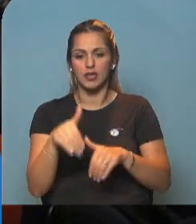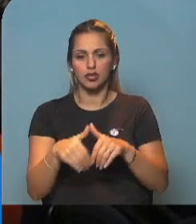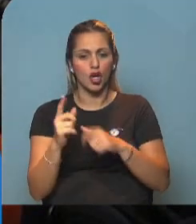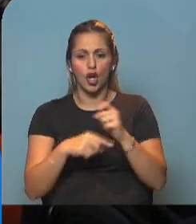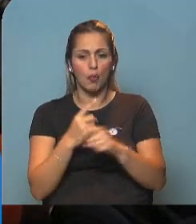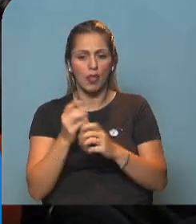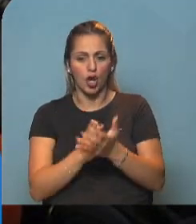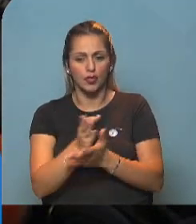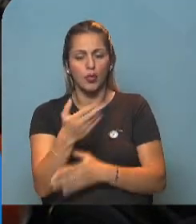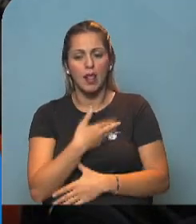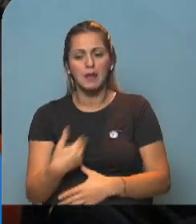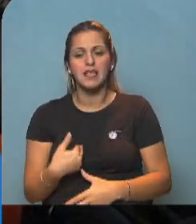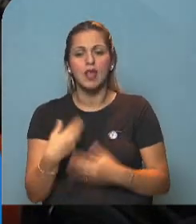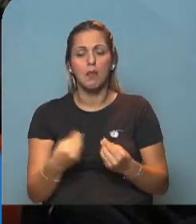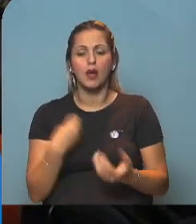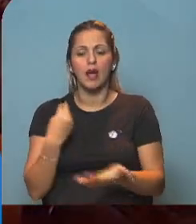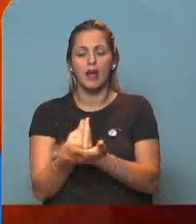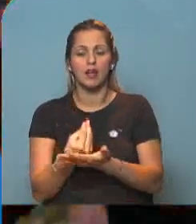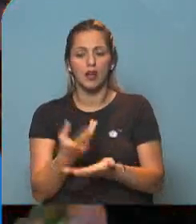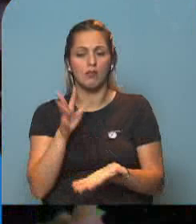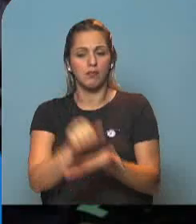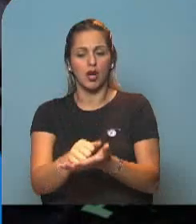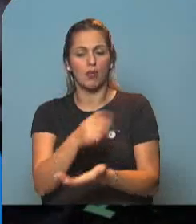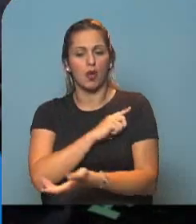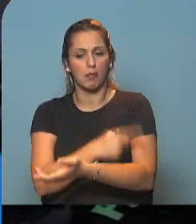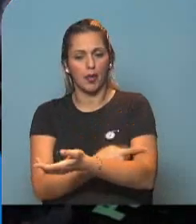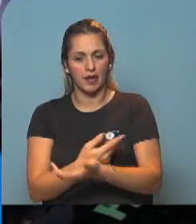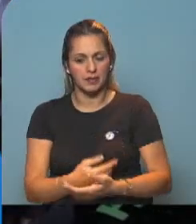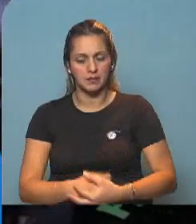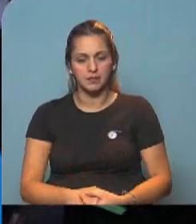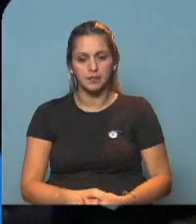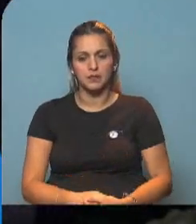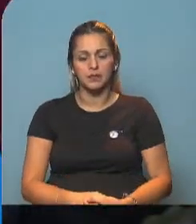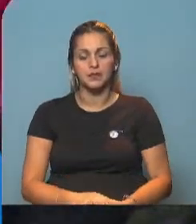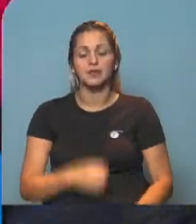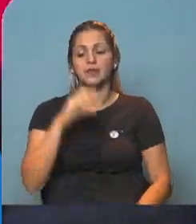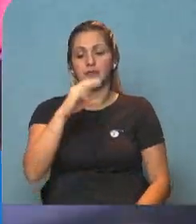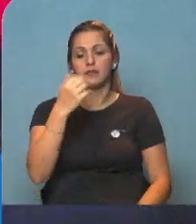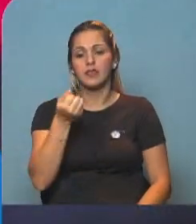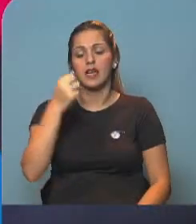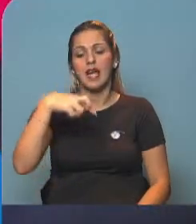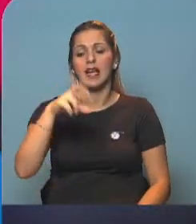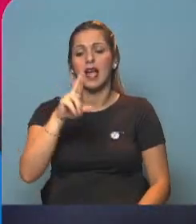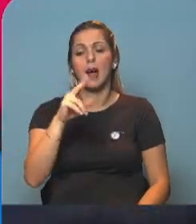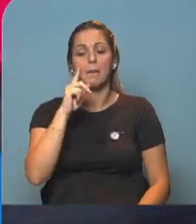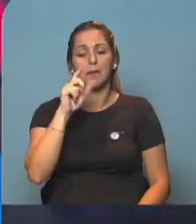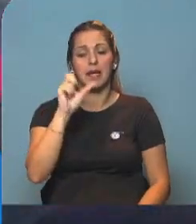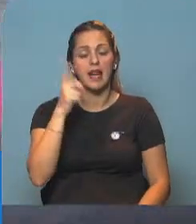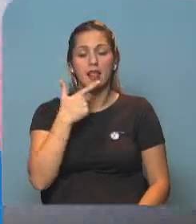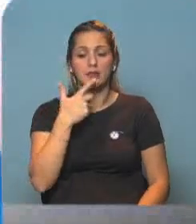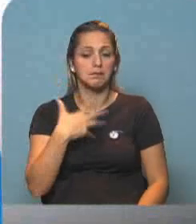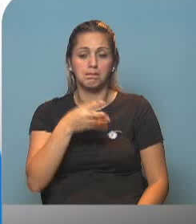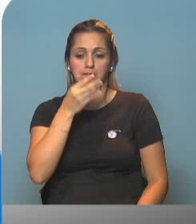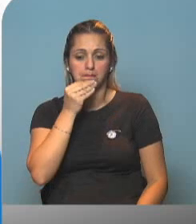siendo presidente porque estaría usurpando el poder. Por su parte, Enrique Capriles, que guardó silencio en los últimos